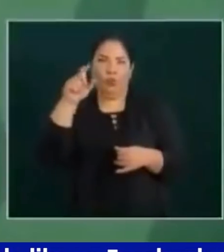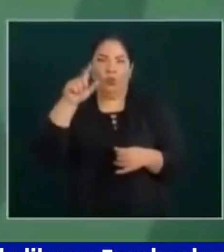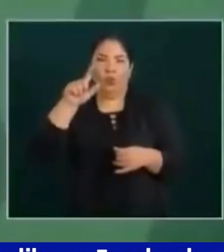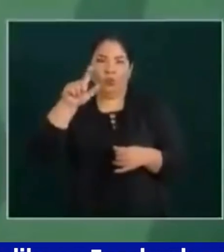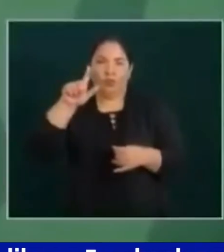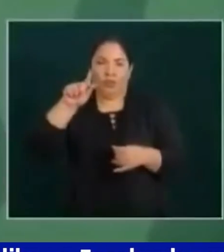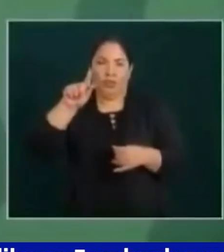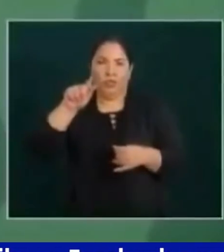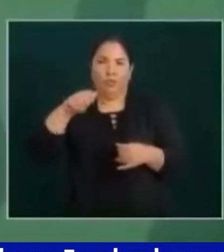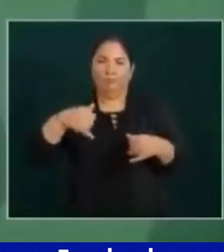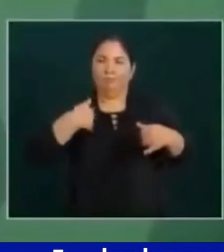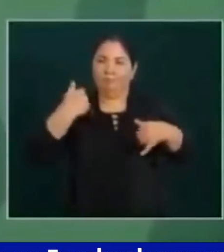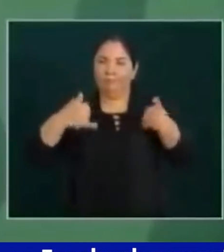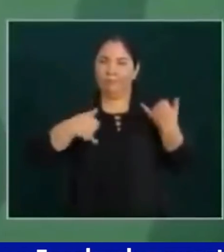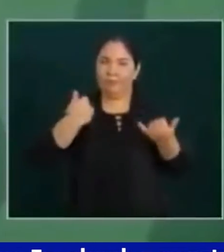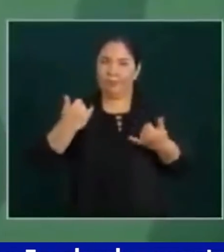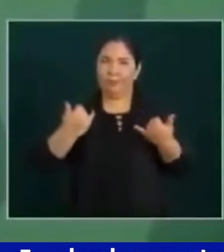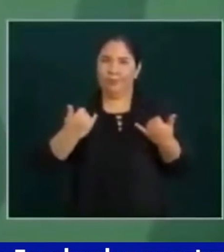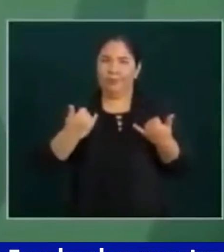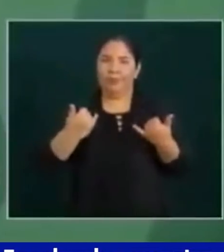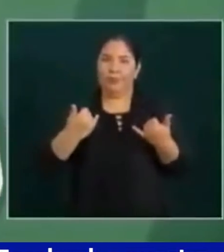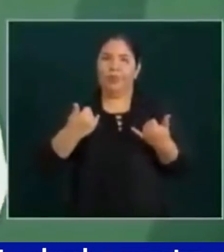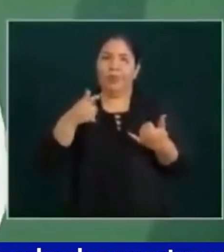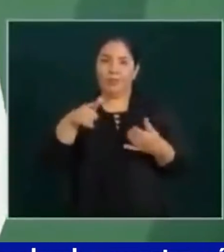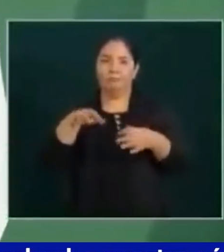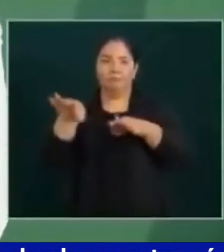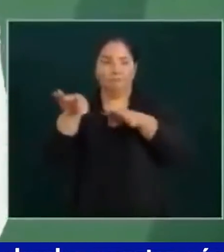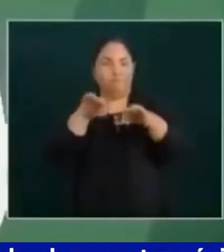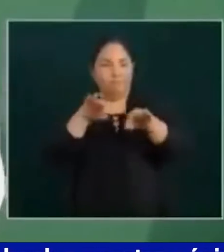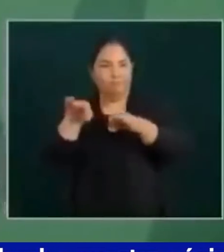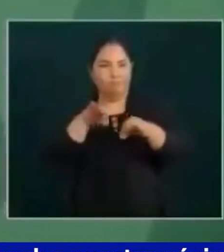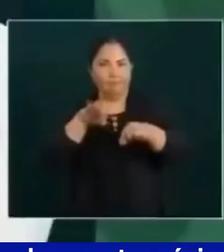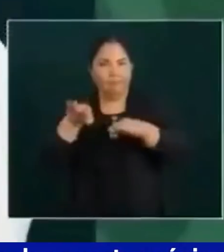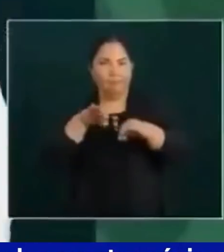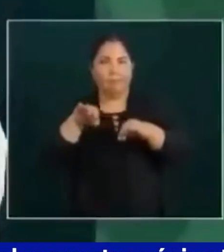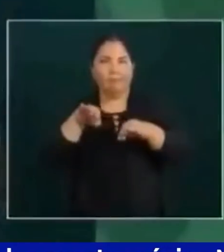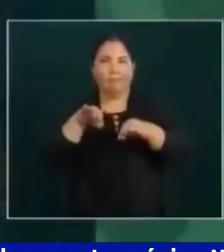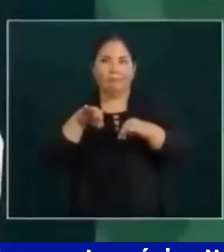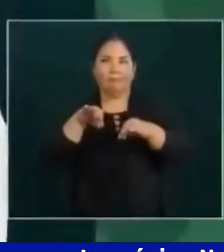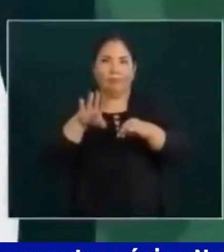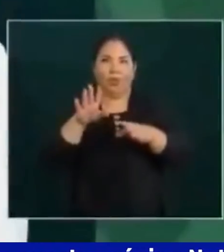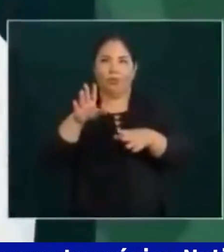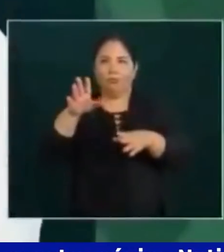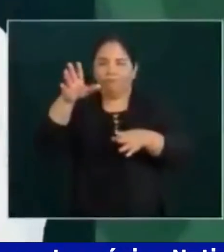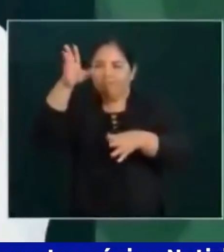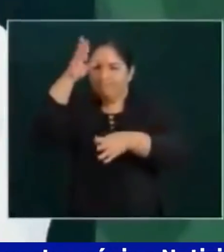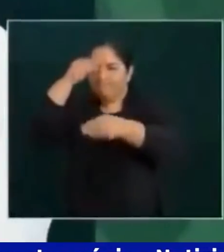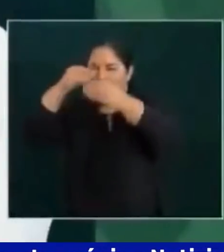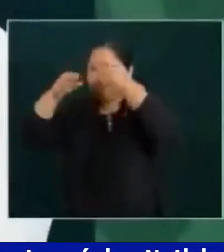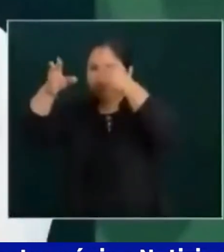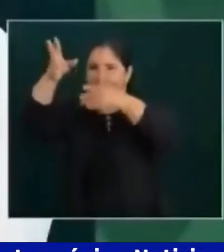270 jóvenes que están trabajando como aprendices